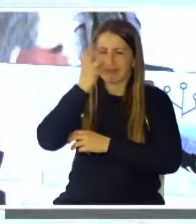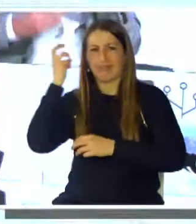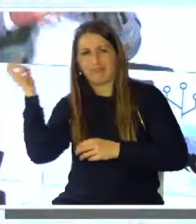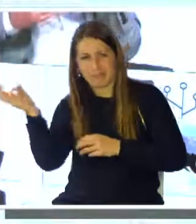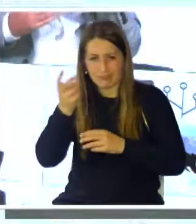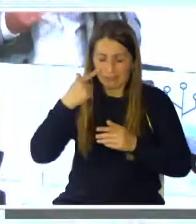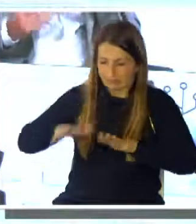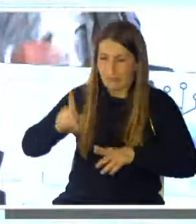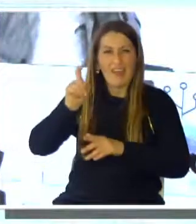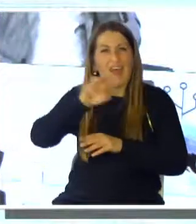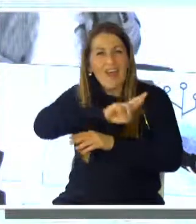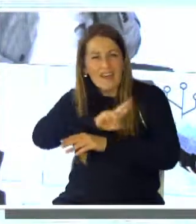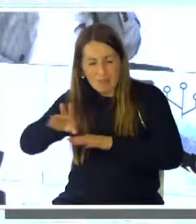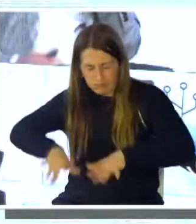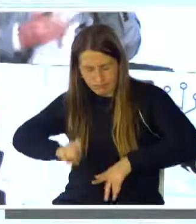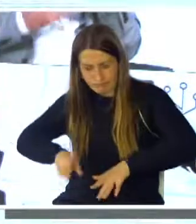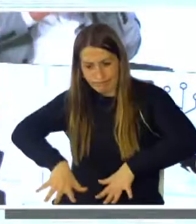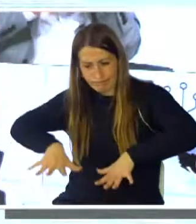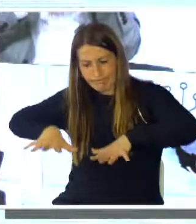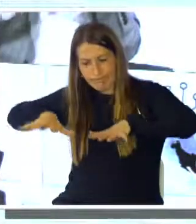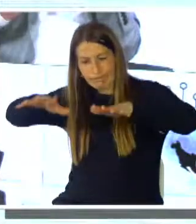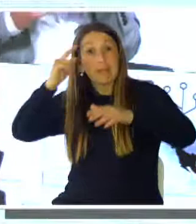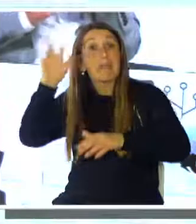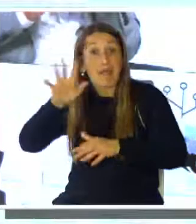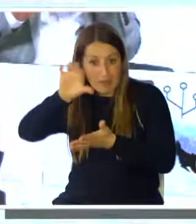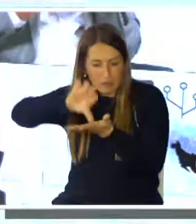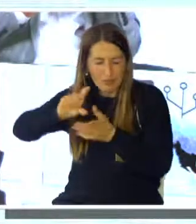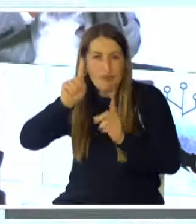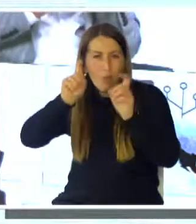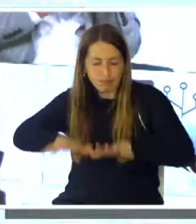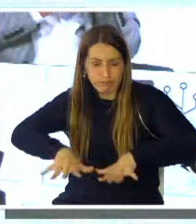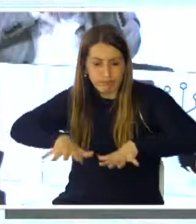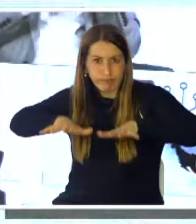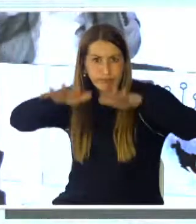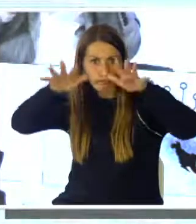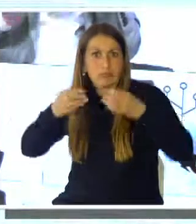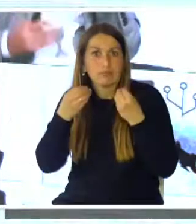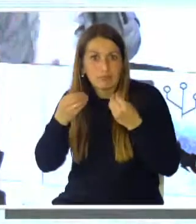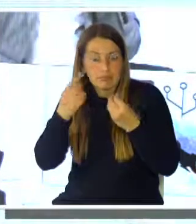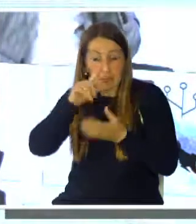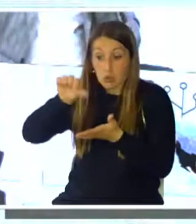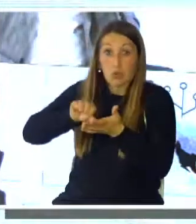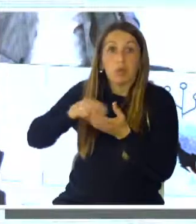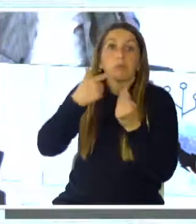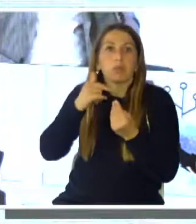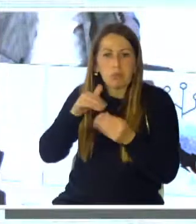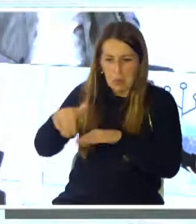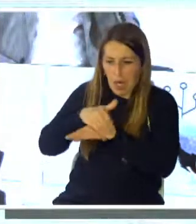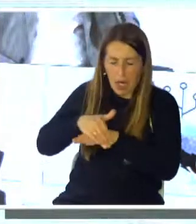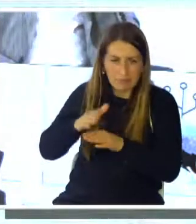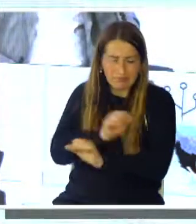la crecida de los ríos una ciudad que se está inundando una ciudad que de repente las calles están anegadas